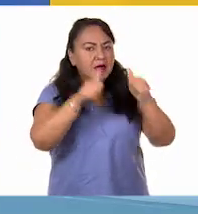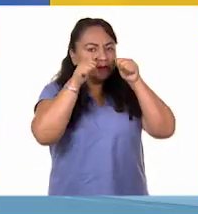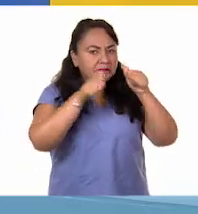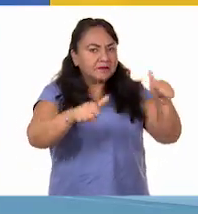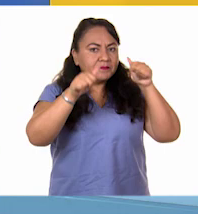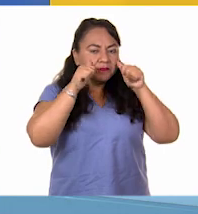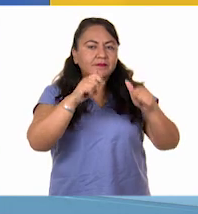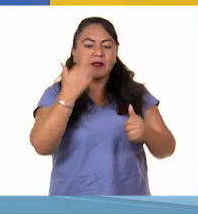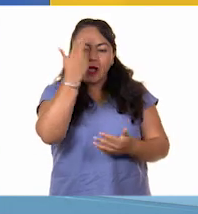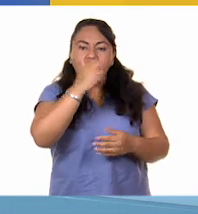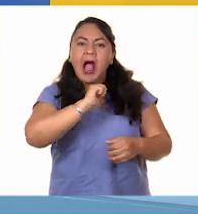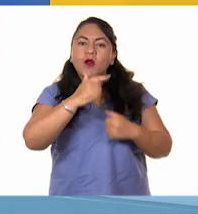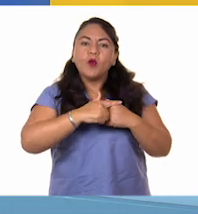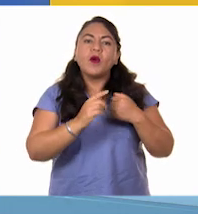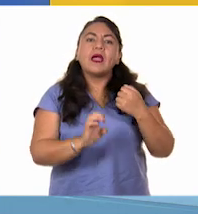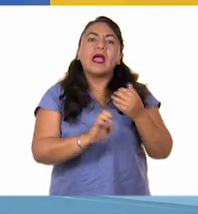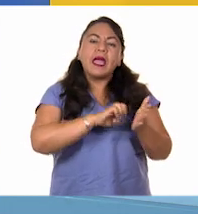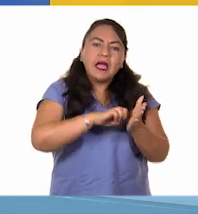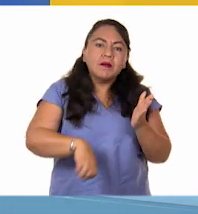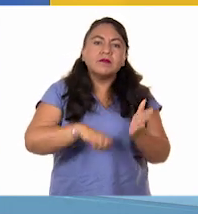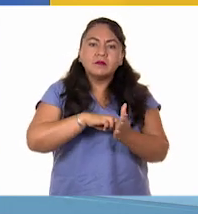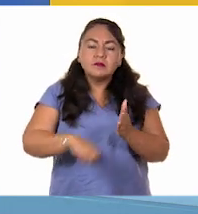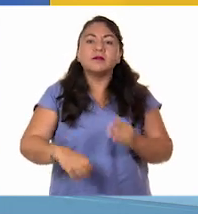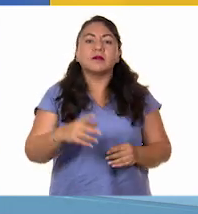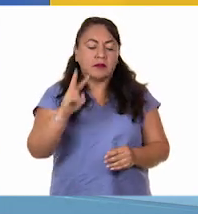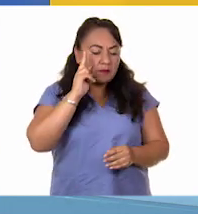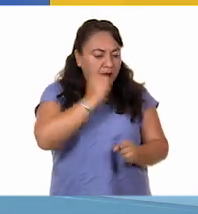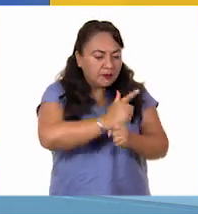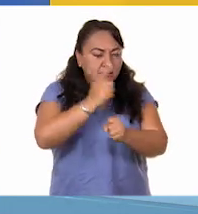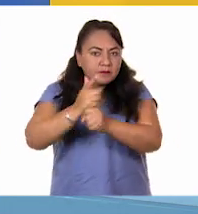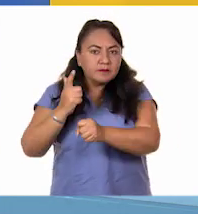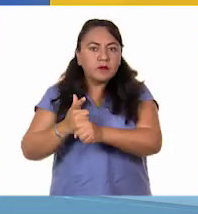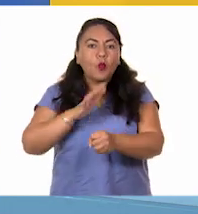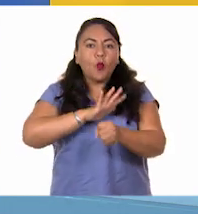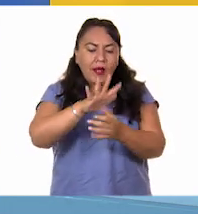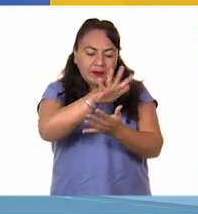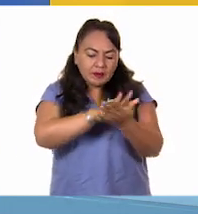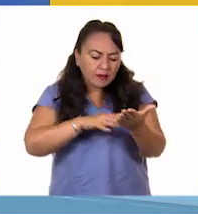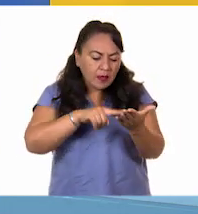la revisión de los ejemplos, que identifiquen los elementos en los que